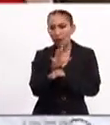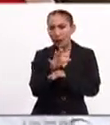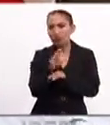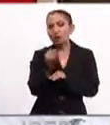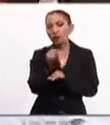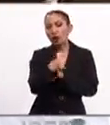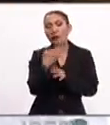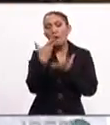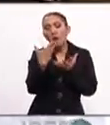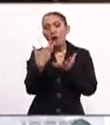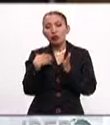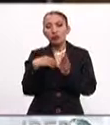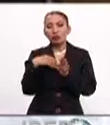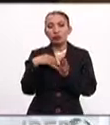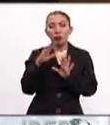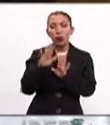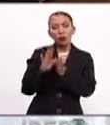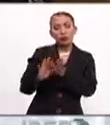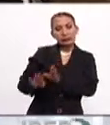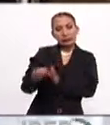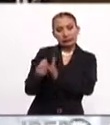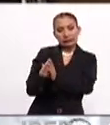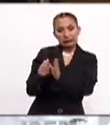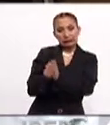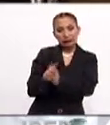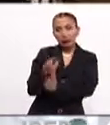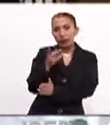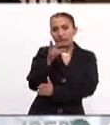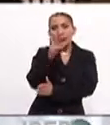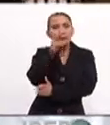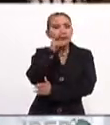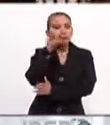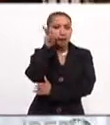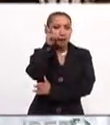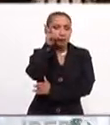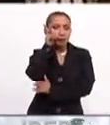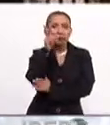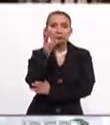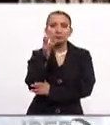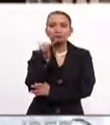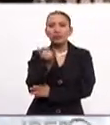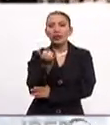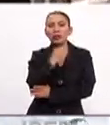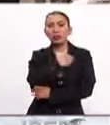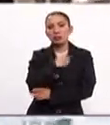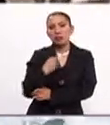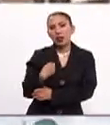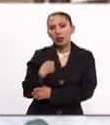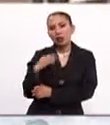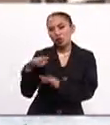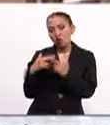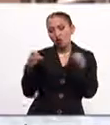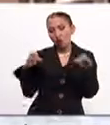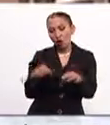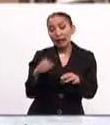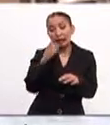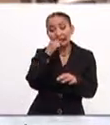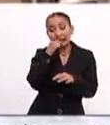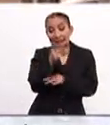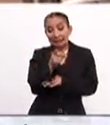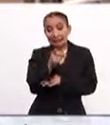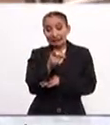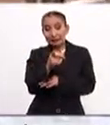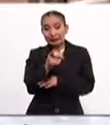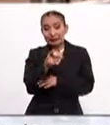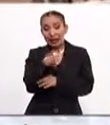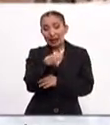que quedaba reservada. El Papa y los miembros de esta cumbre señalan